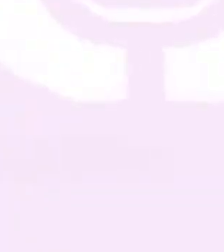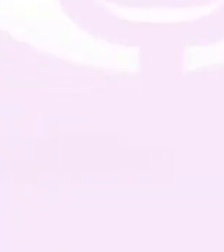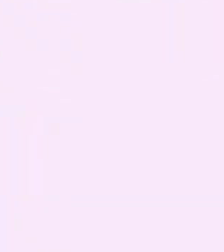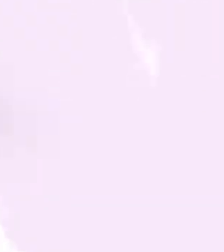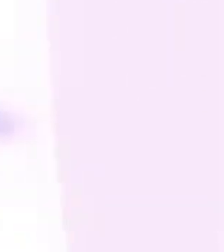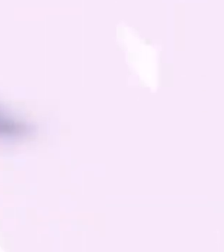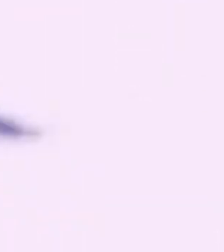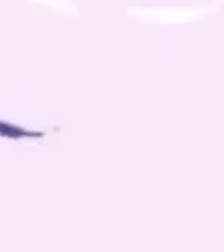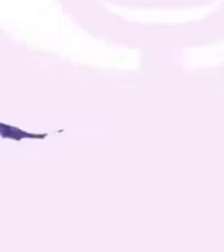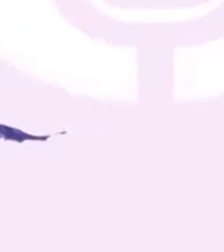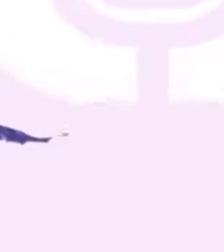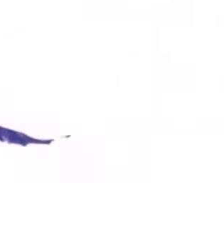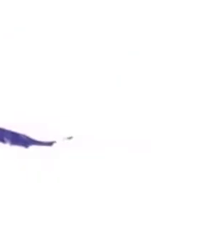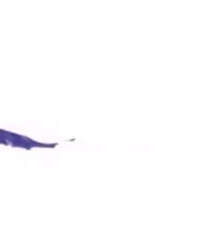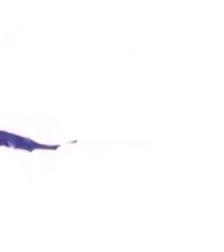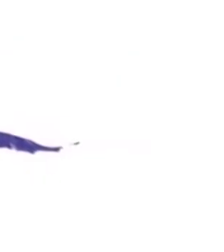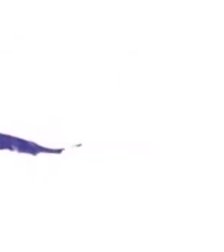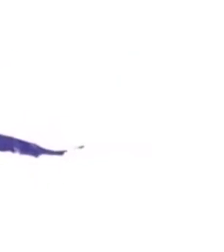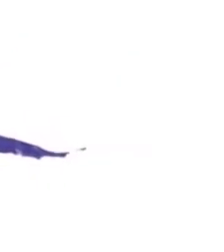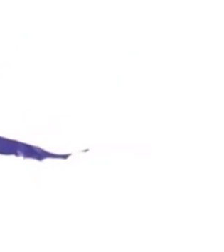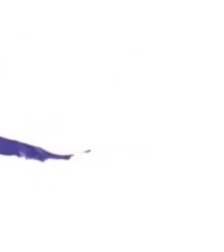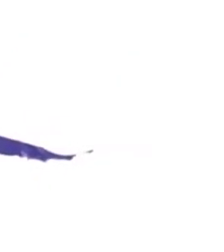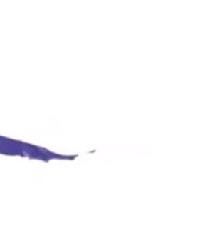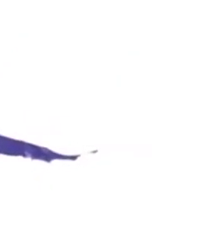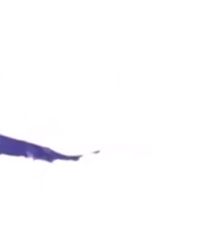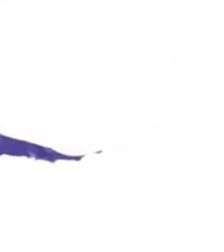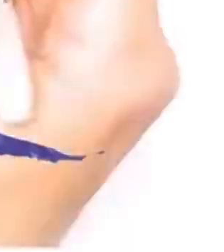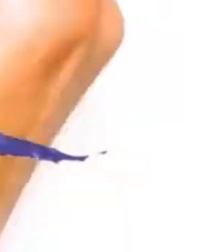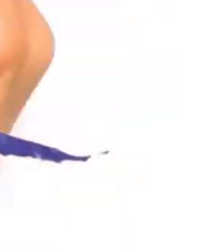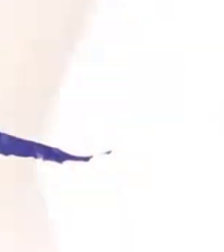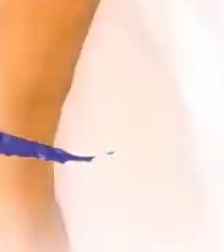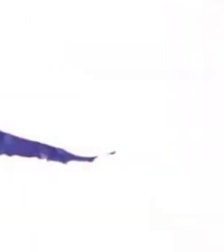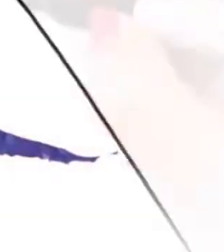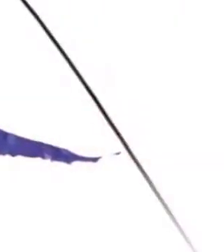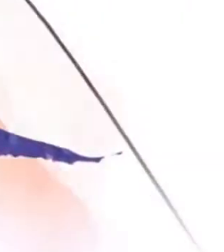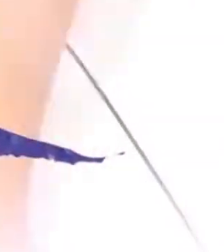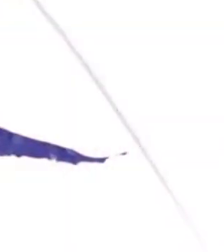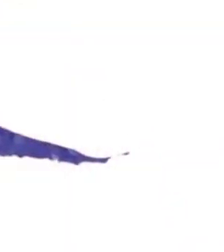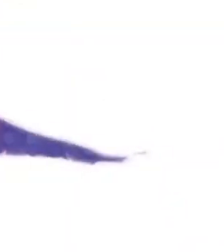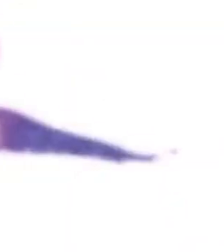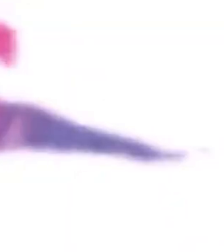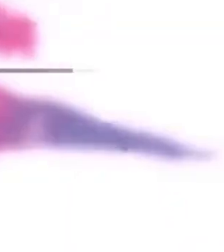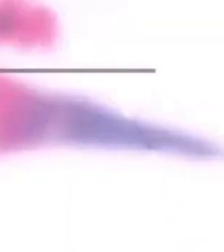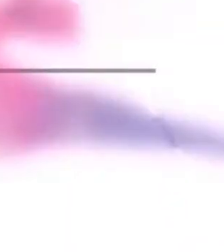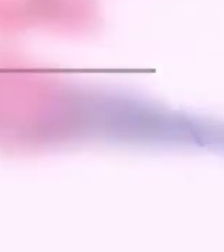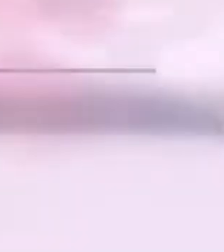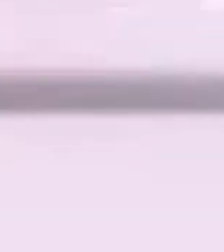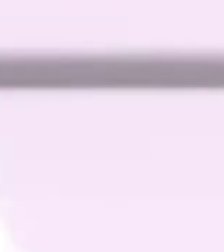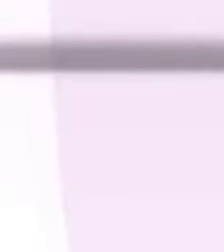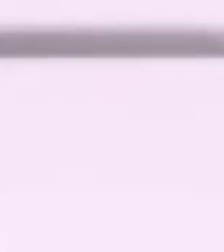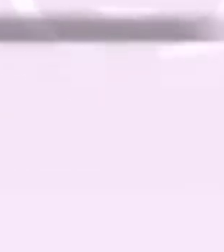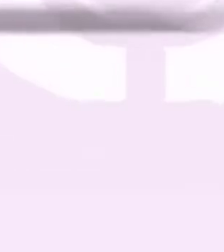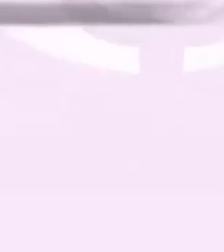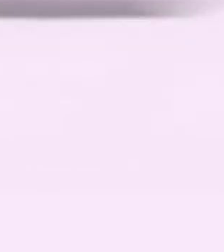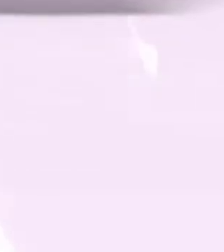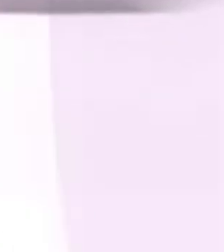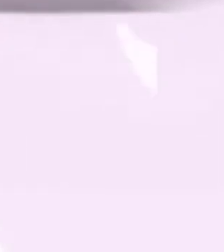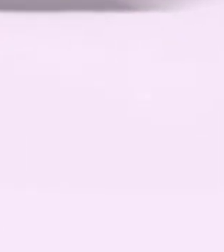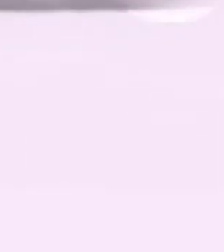los habitantes de Otavalo. Otavalo, te siento aquí. Capital intercultural del